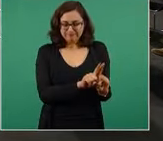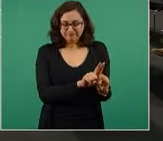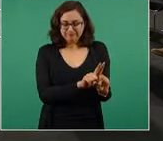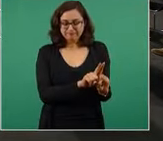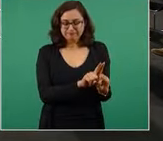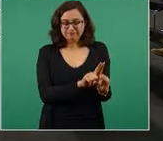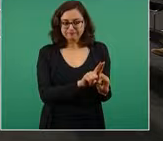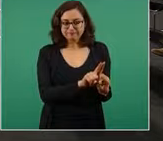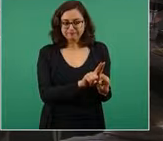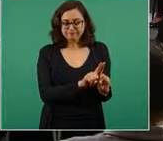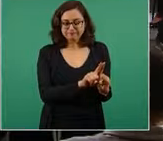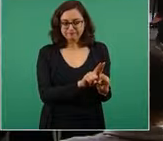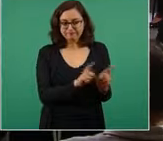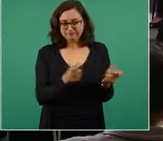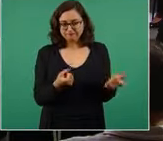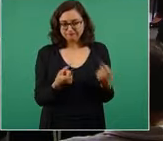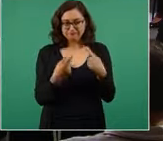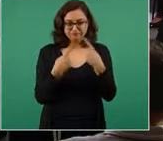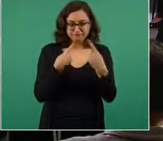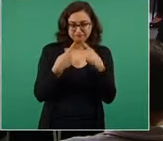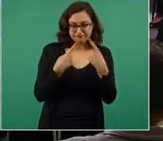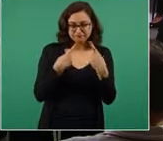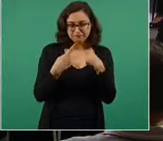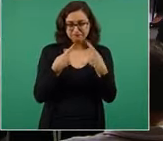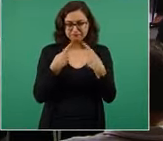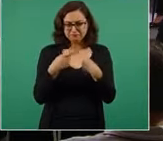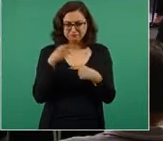que tienen que ver con tus